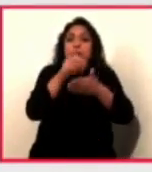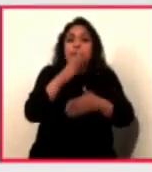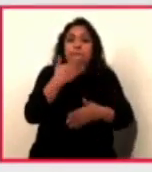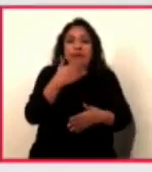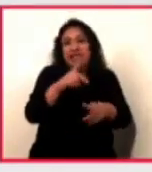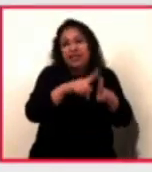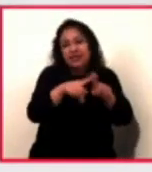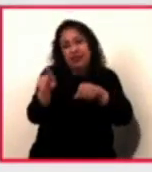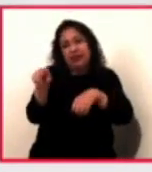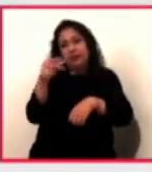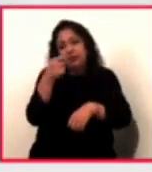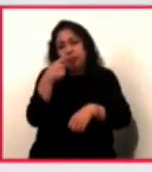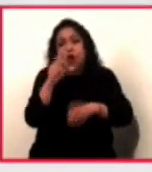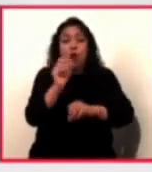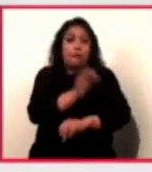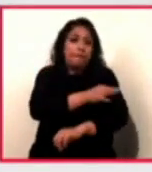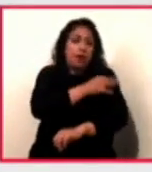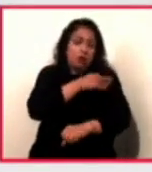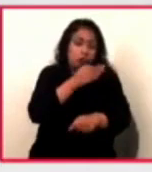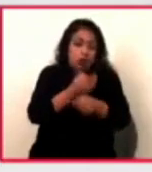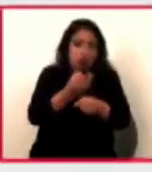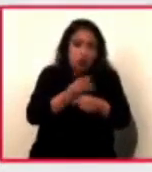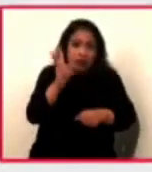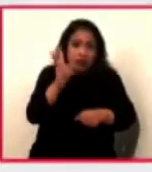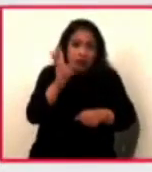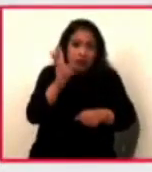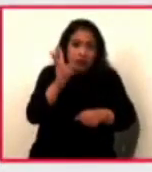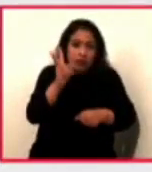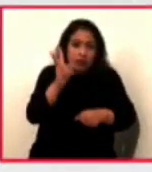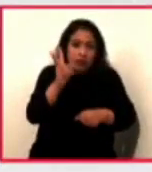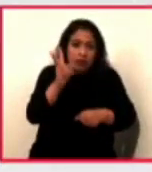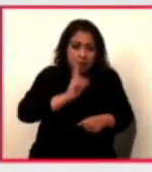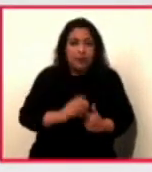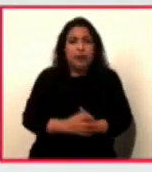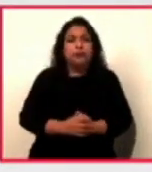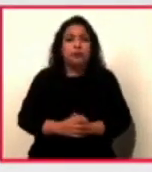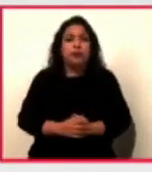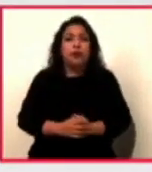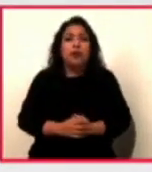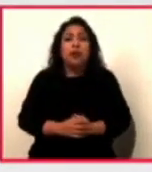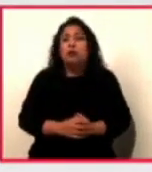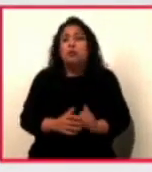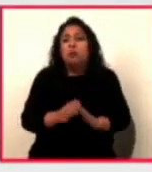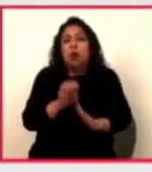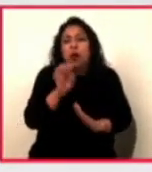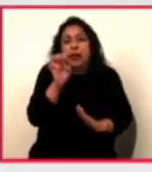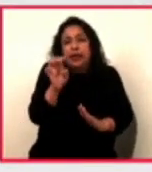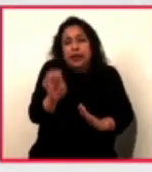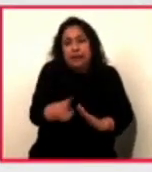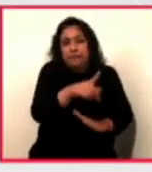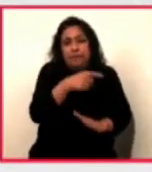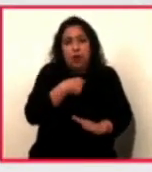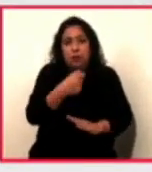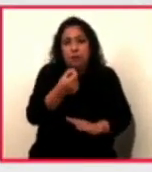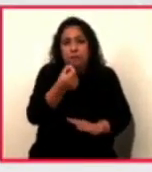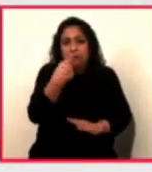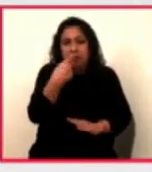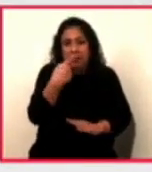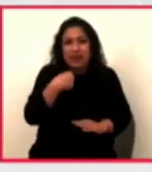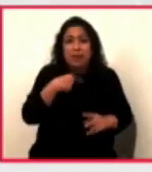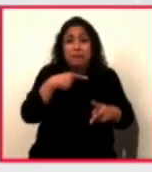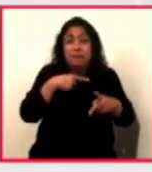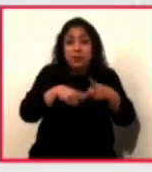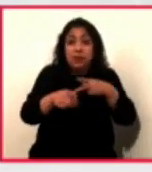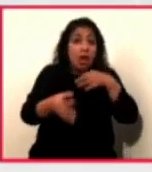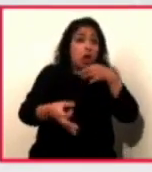y vacunas que se están probando. Me gustaría poner aquí el ejemplo de un medicamento en donde empezaron a salir